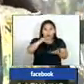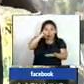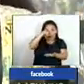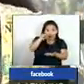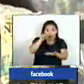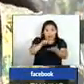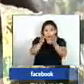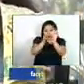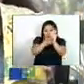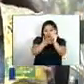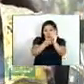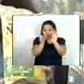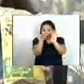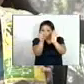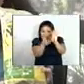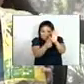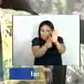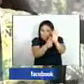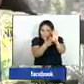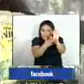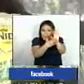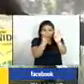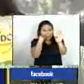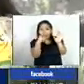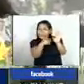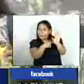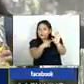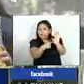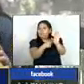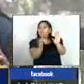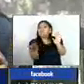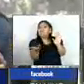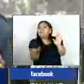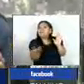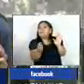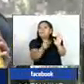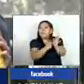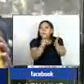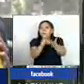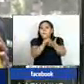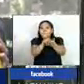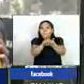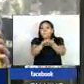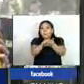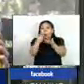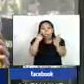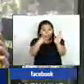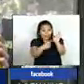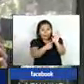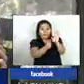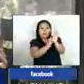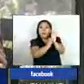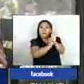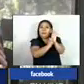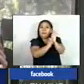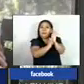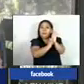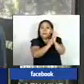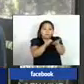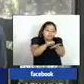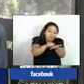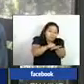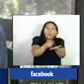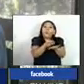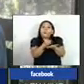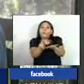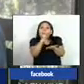acá pegado en todos los empaques de Nido Forti Crece y lo que van a hacer es raspar. Aquí está la parte donde se raspa. Raspan, va a salir un